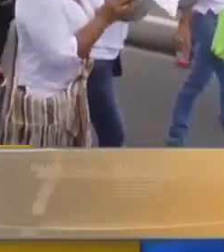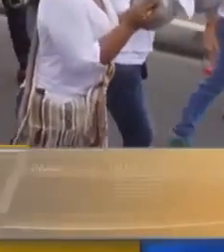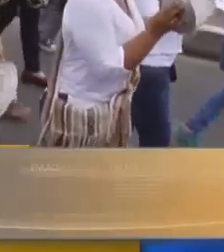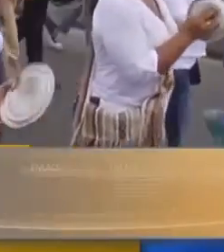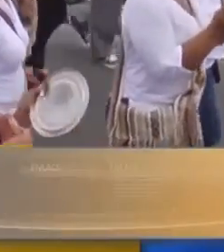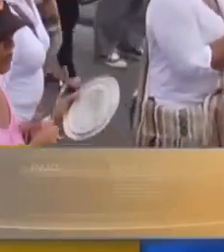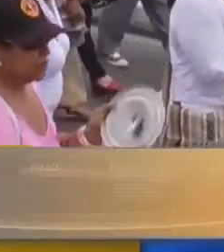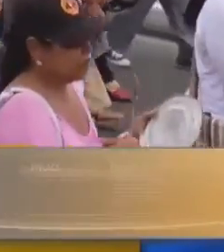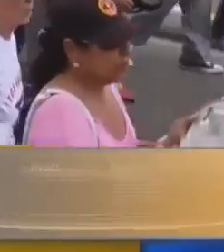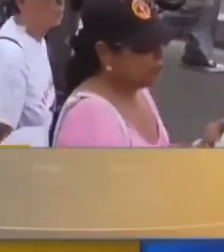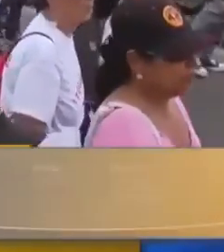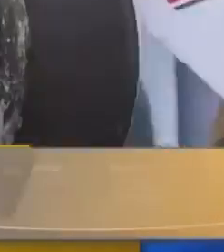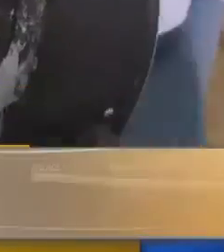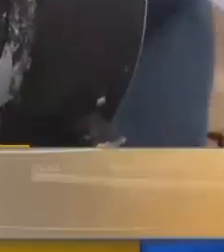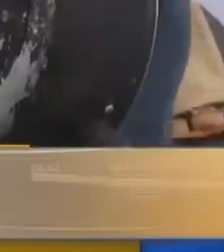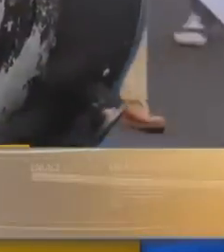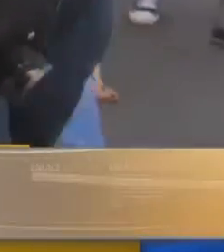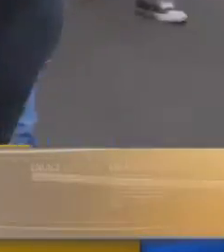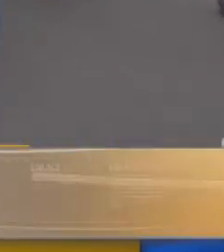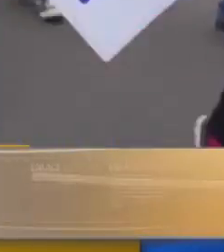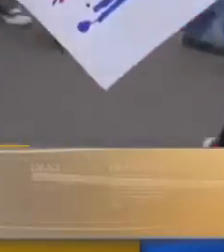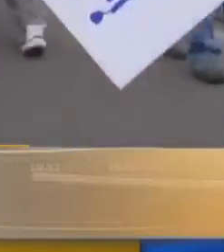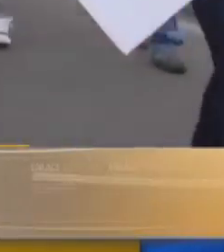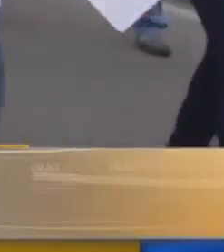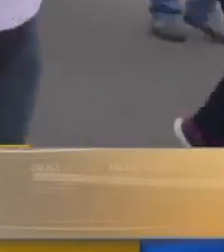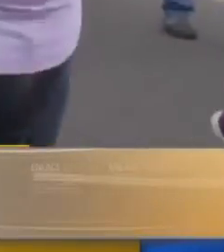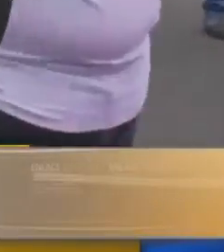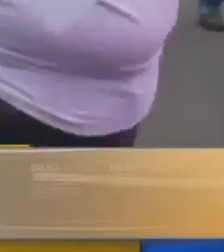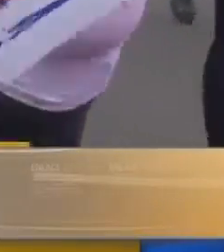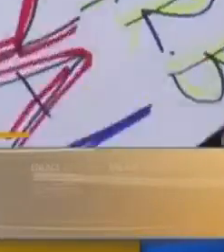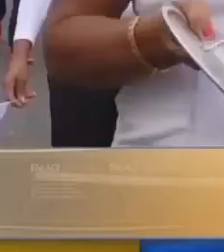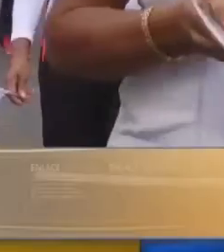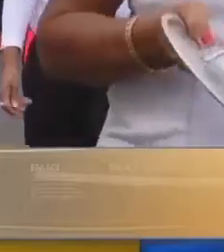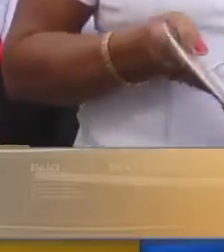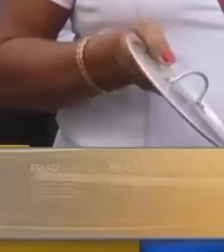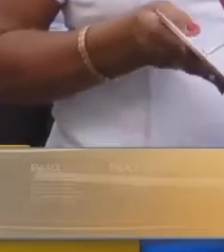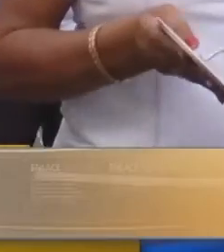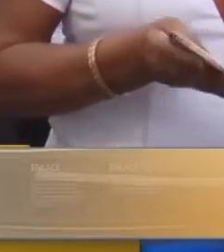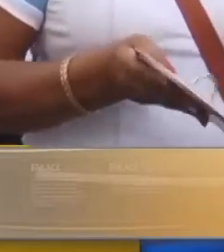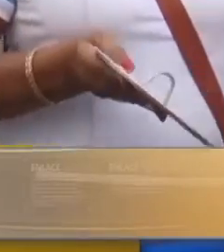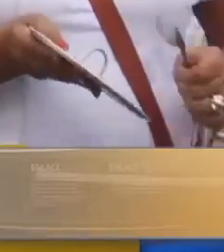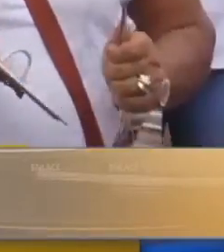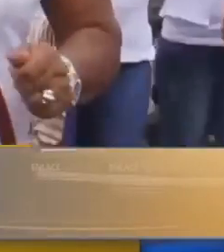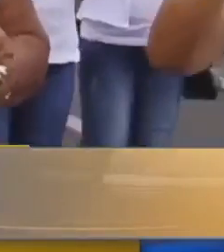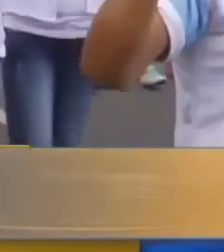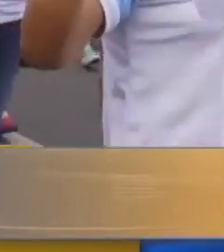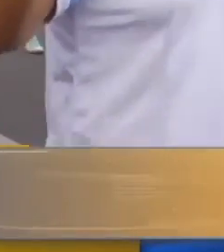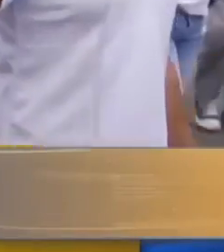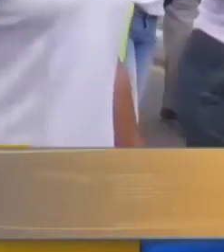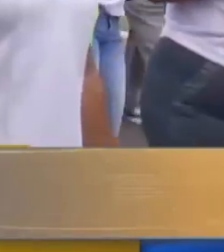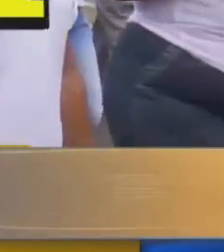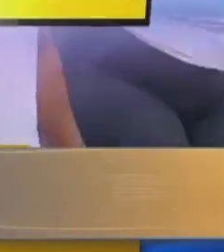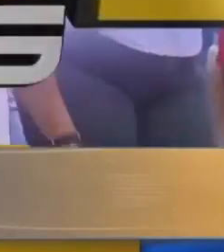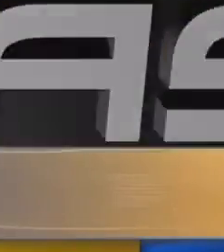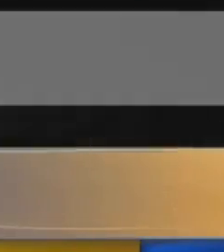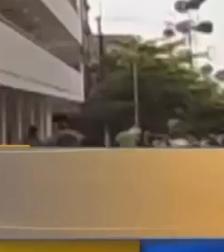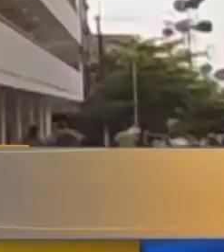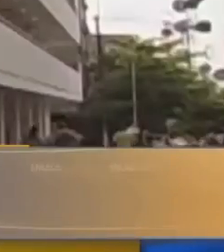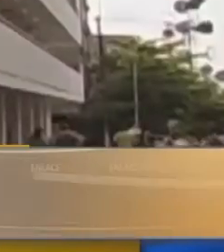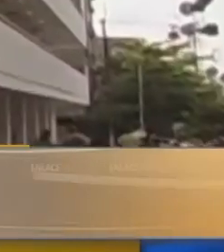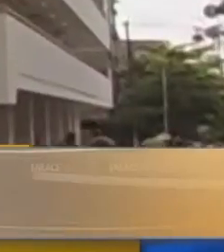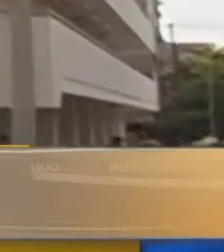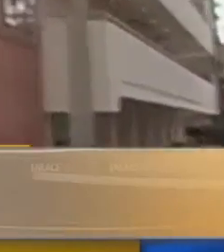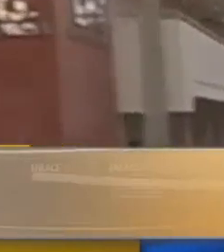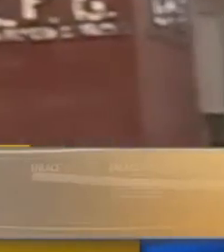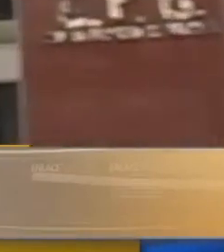denominada Cacerolazo por la defensa del plan de modernización de la refinería de Barranca Bermeja. En la protesta participaron los camioneros en paro.